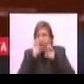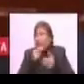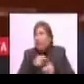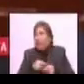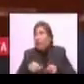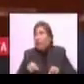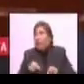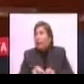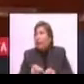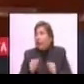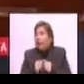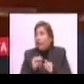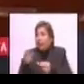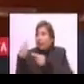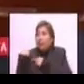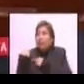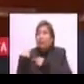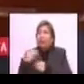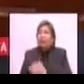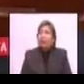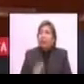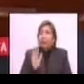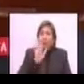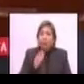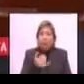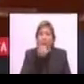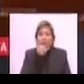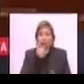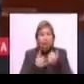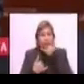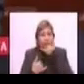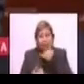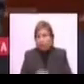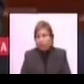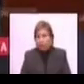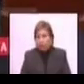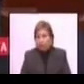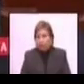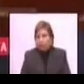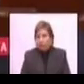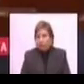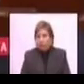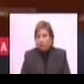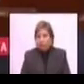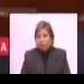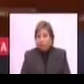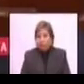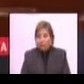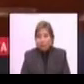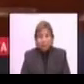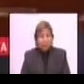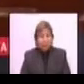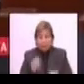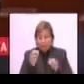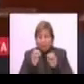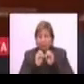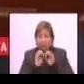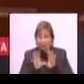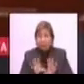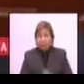Parlamento la responsabilidad de sus propios errores? Esto, presidente, tiene que quedar absolutamente